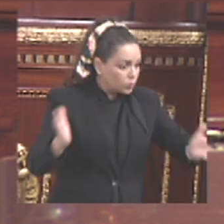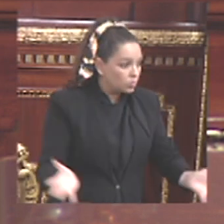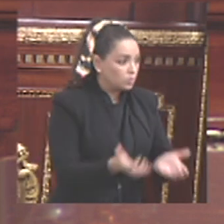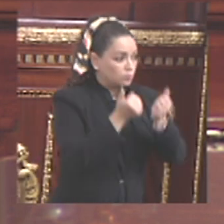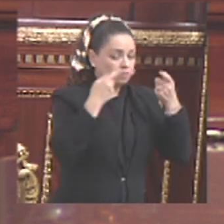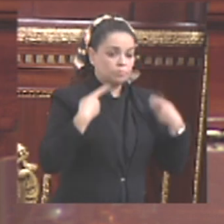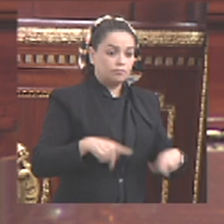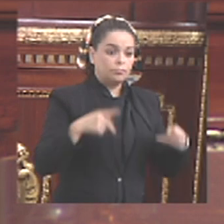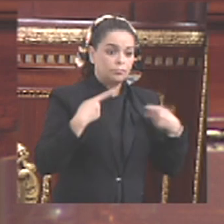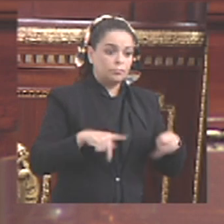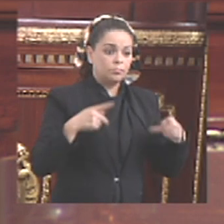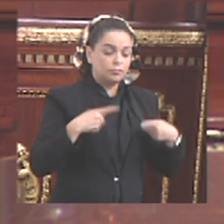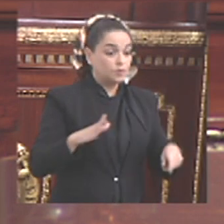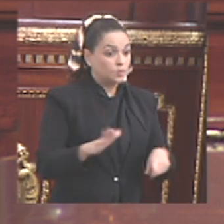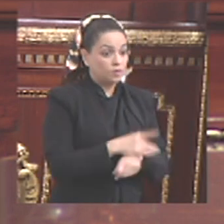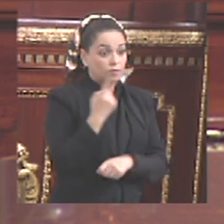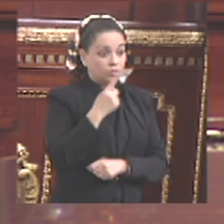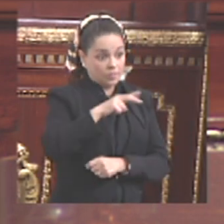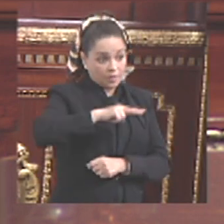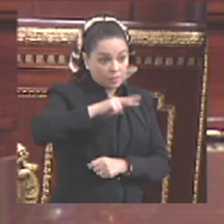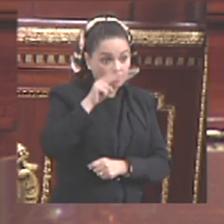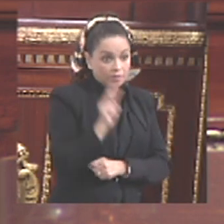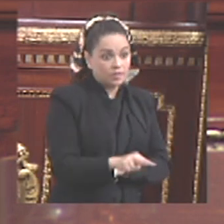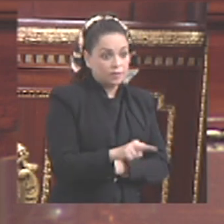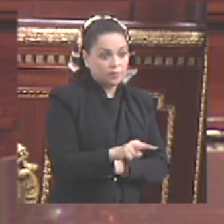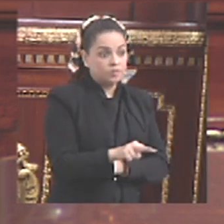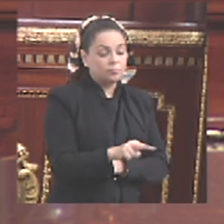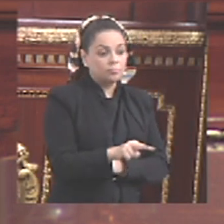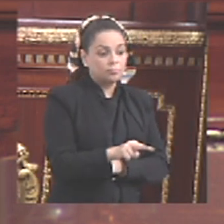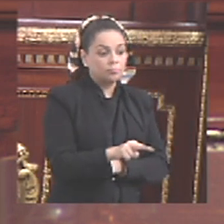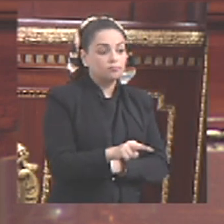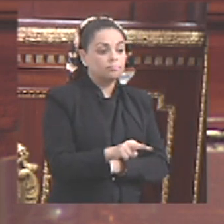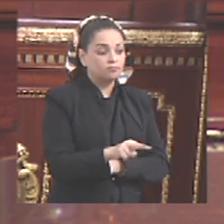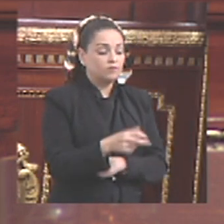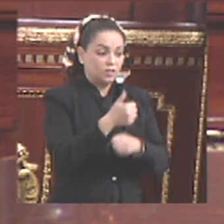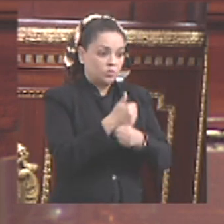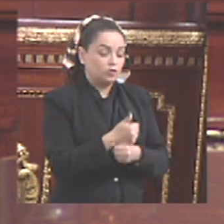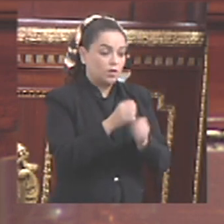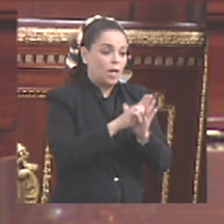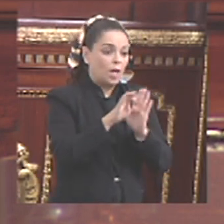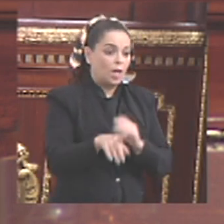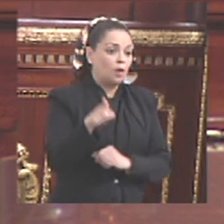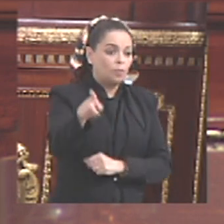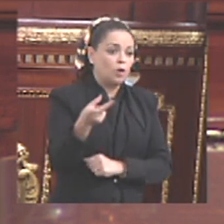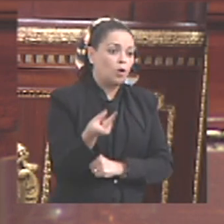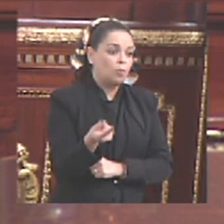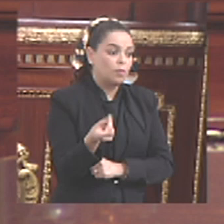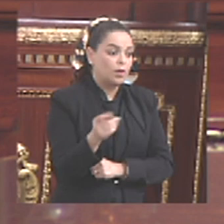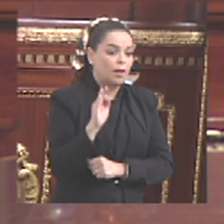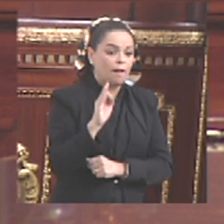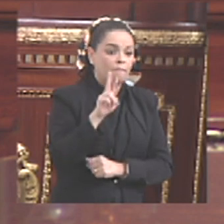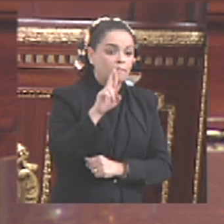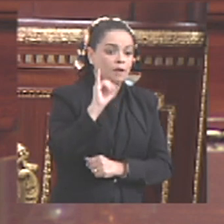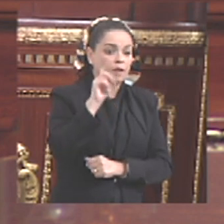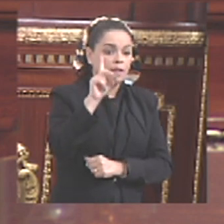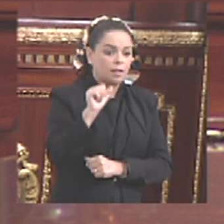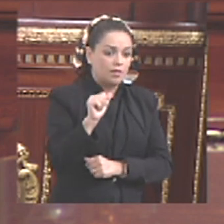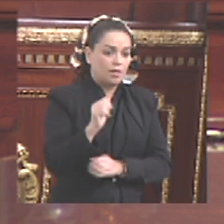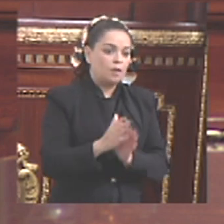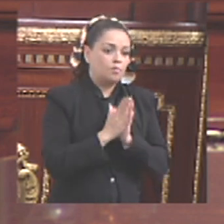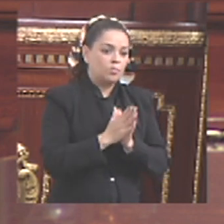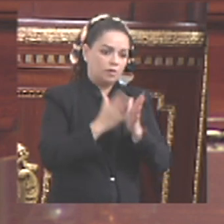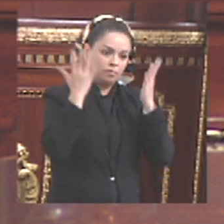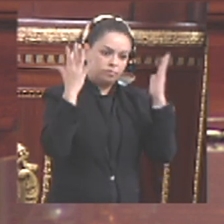huellas imborrables, como las de la fallecida perrita rescatista Frida, para quien pido un fuerte